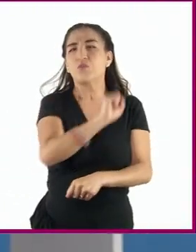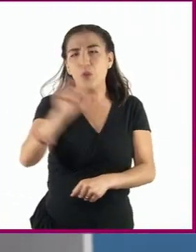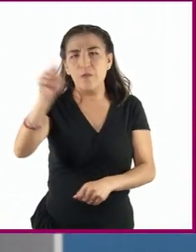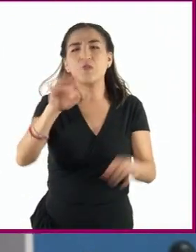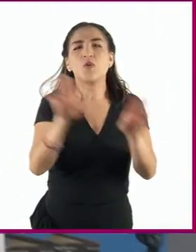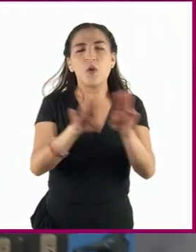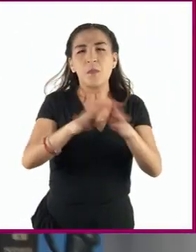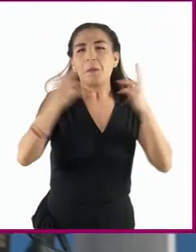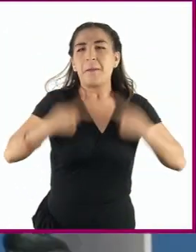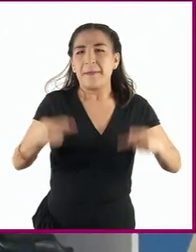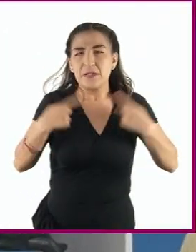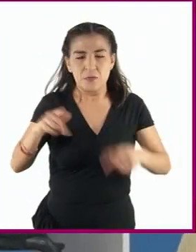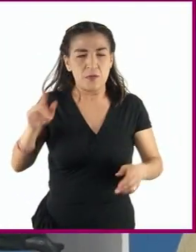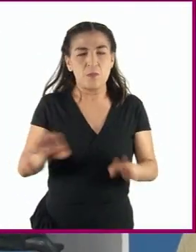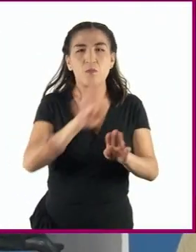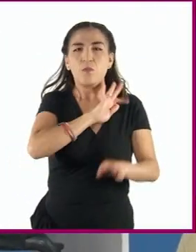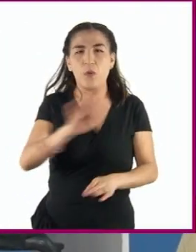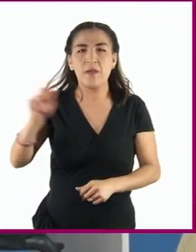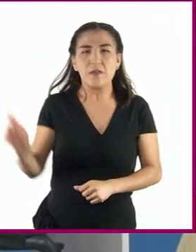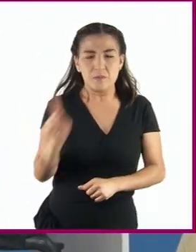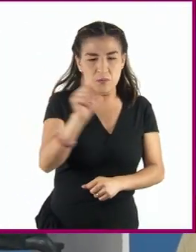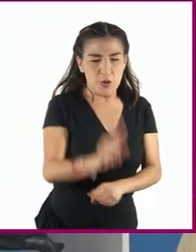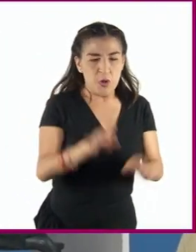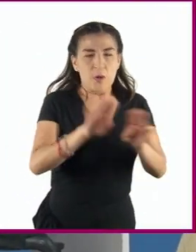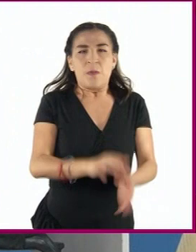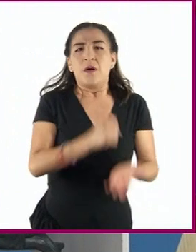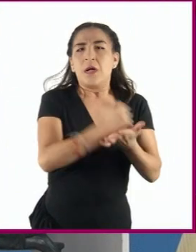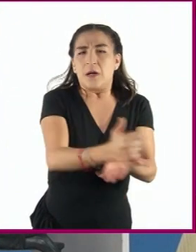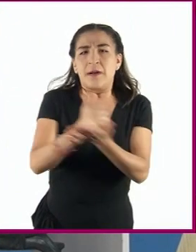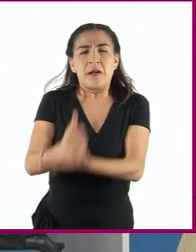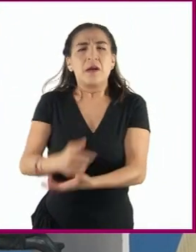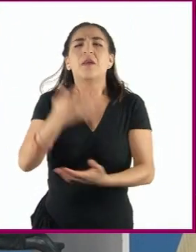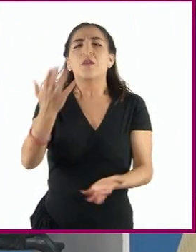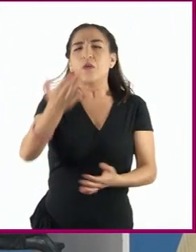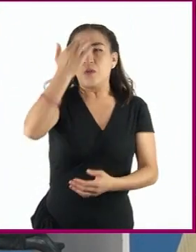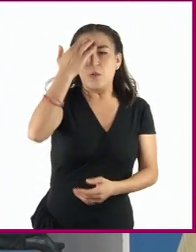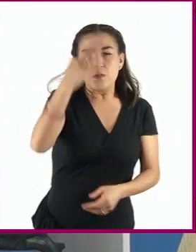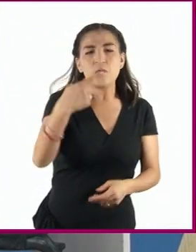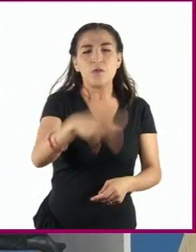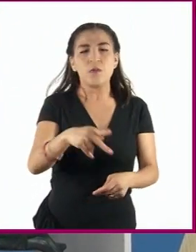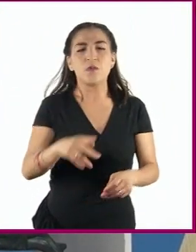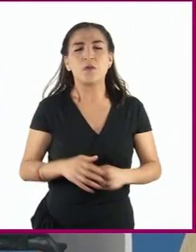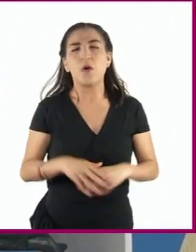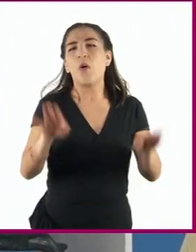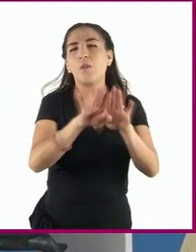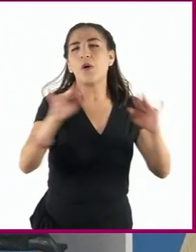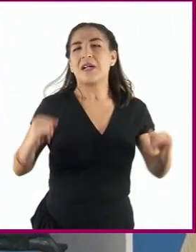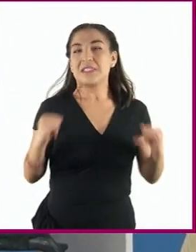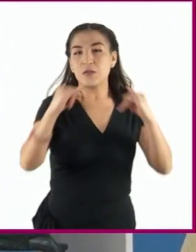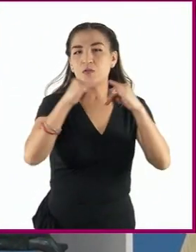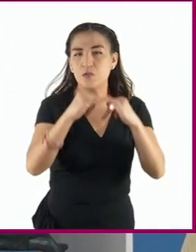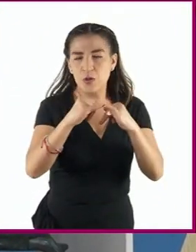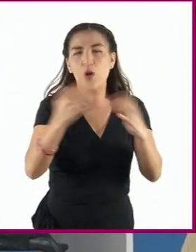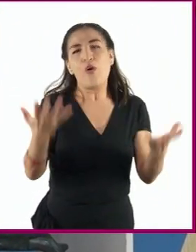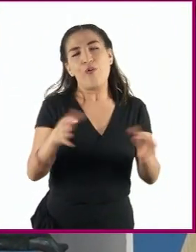que pueden intervenir. Este tipo de mediación se conoce como formal o institucionalizada.